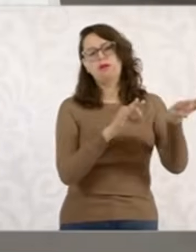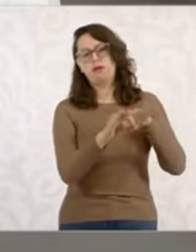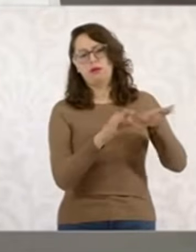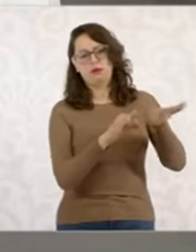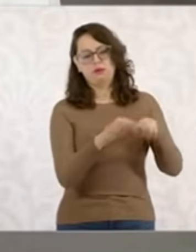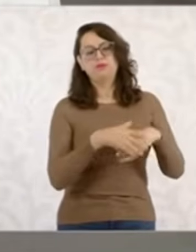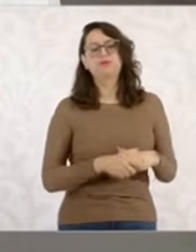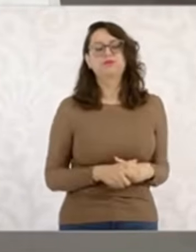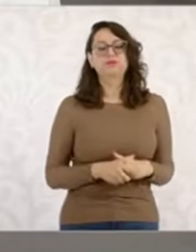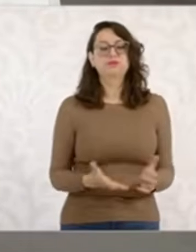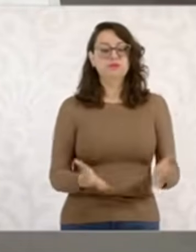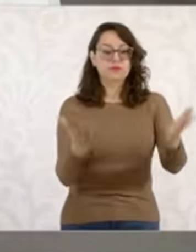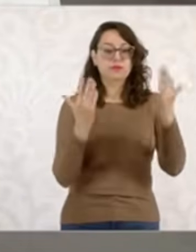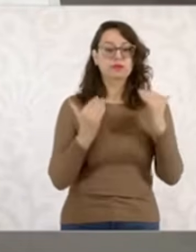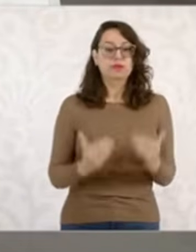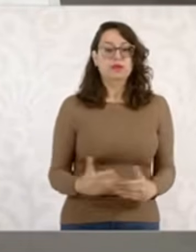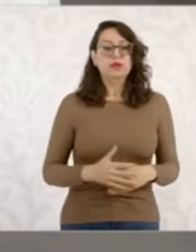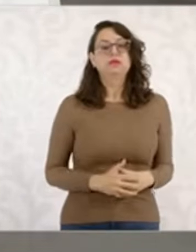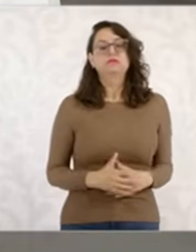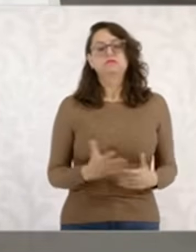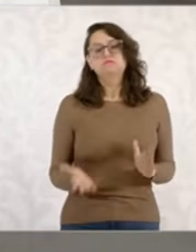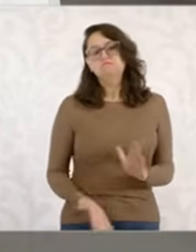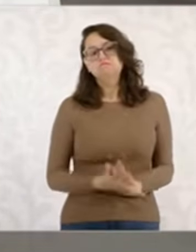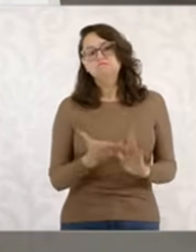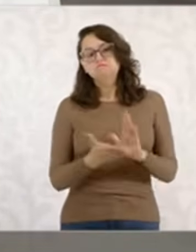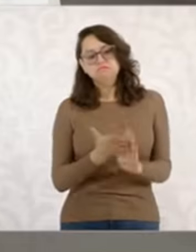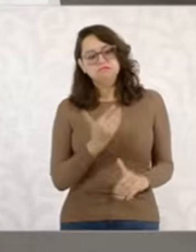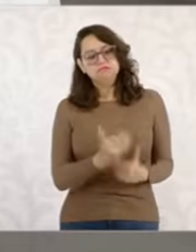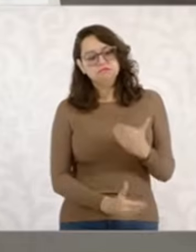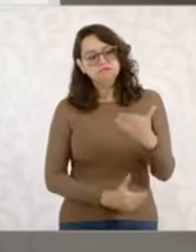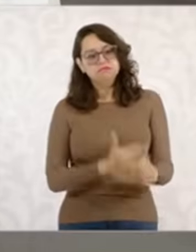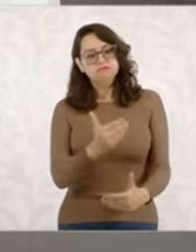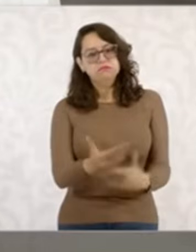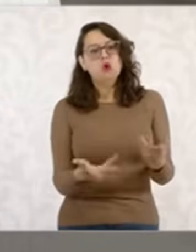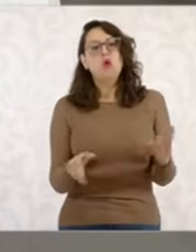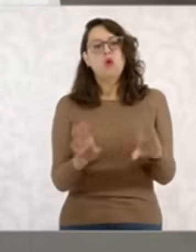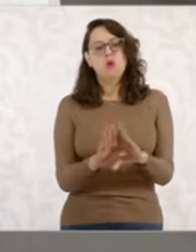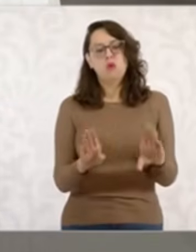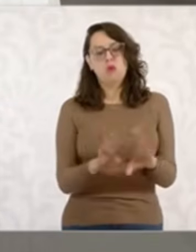¿Cómo va el avance? Aquí presento una serie de imágenes